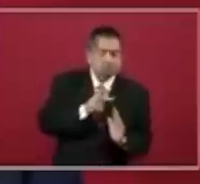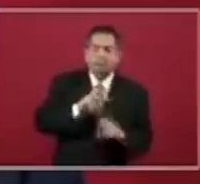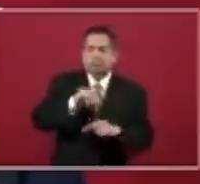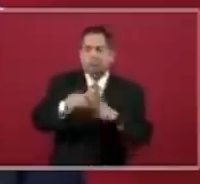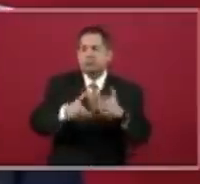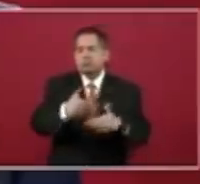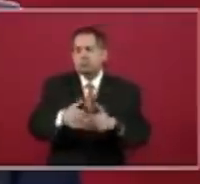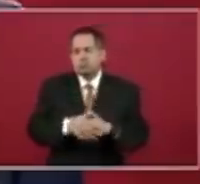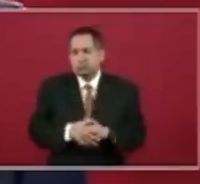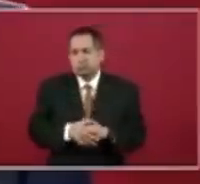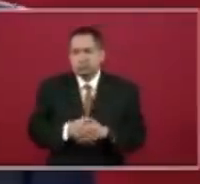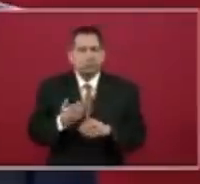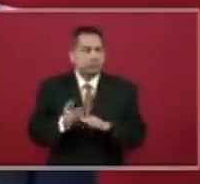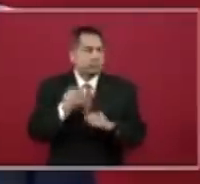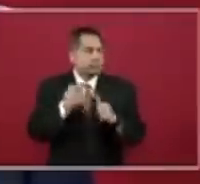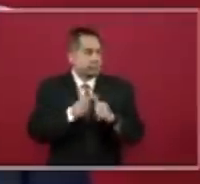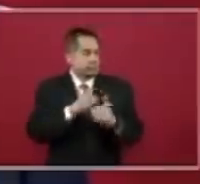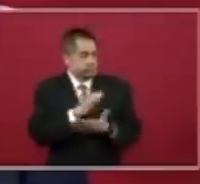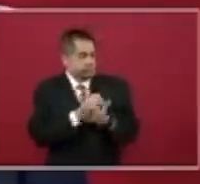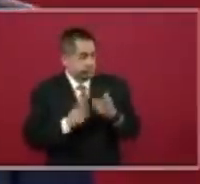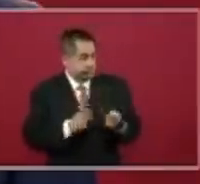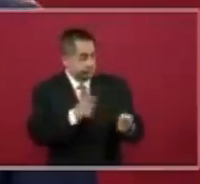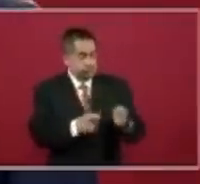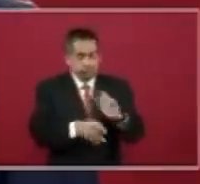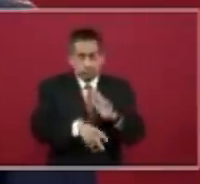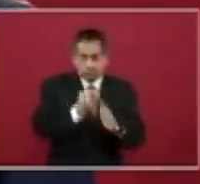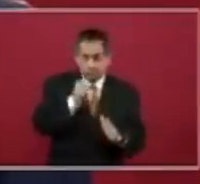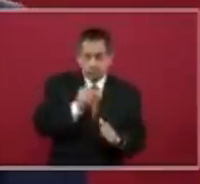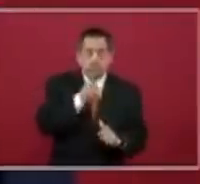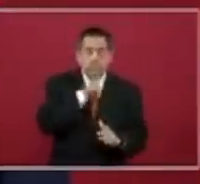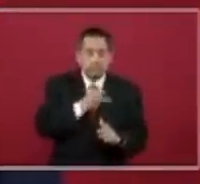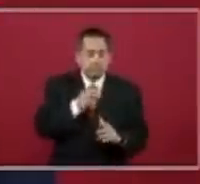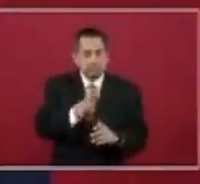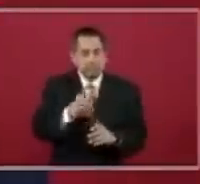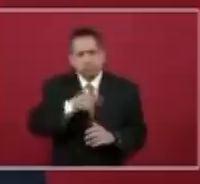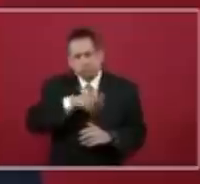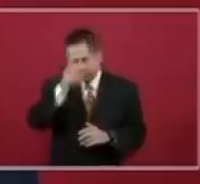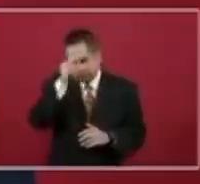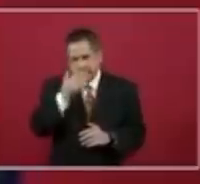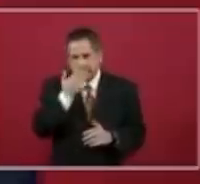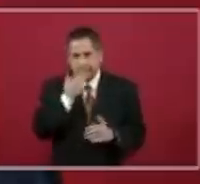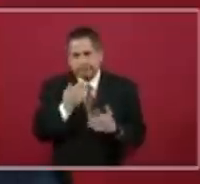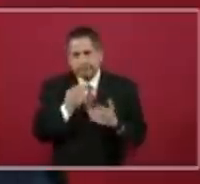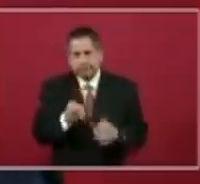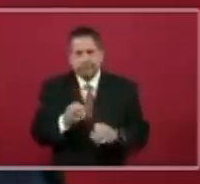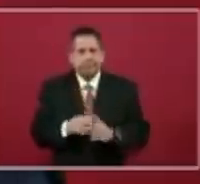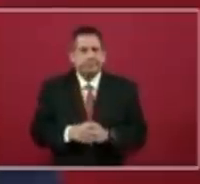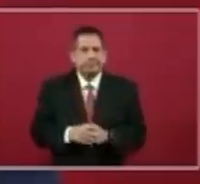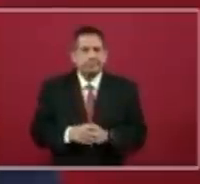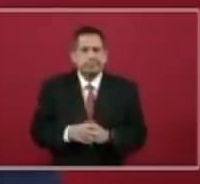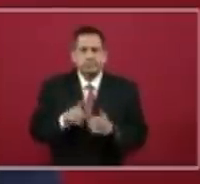los que recibieron estos contratos. Eso es el acuerdo. Okay. O sea,